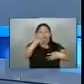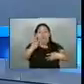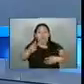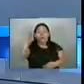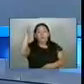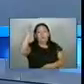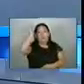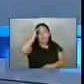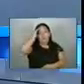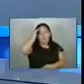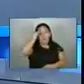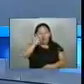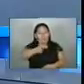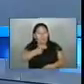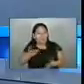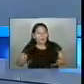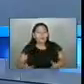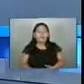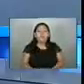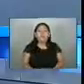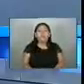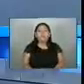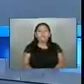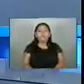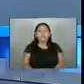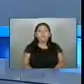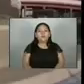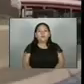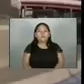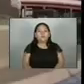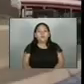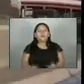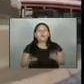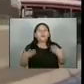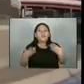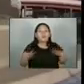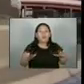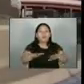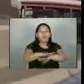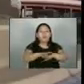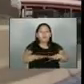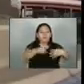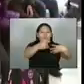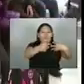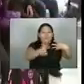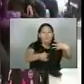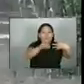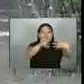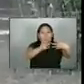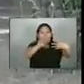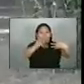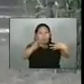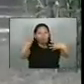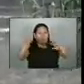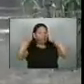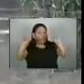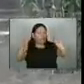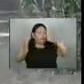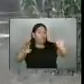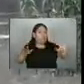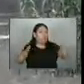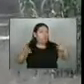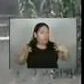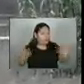Con el fin de las restricciones por el título 42 en los Estados Unidos,